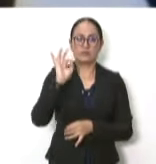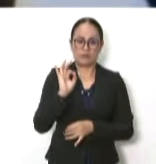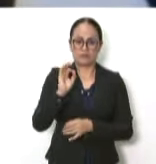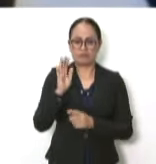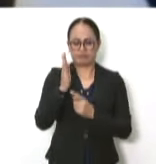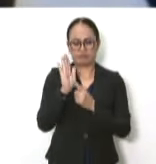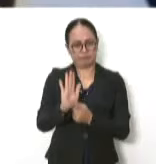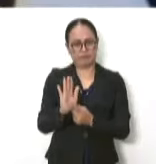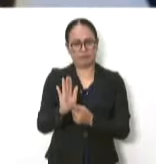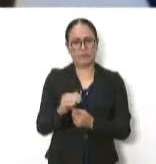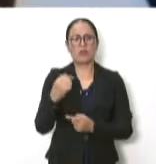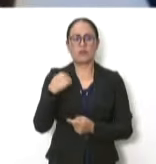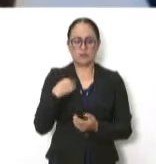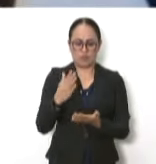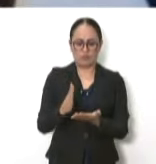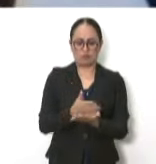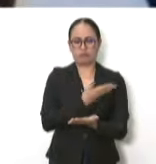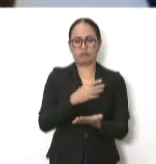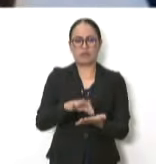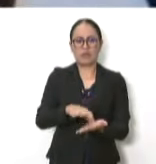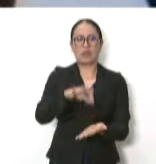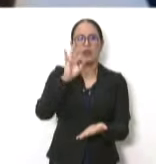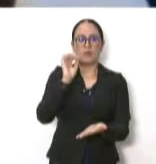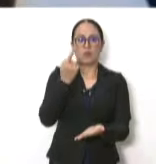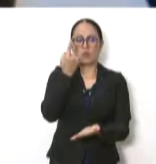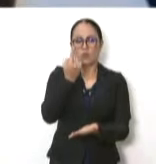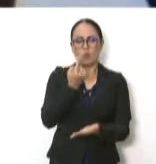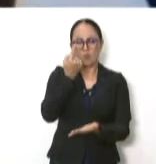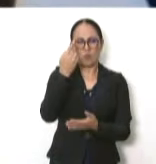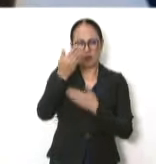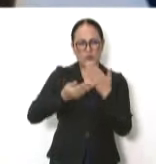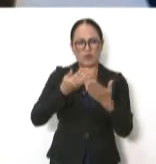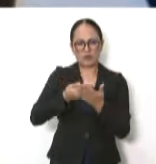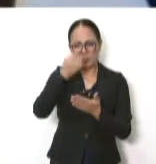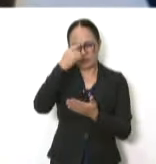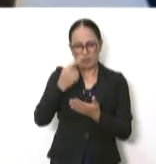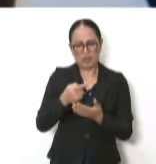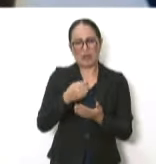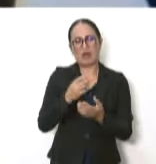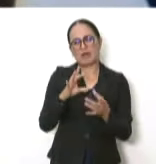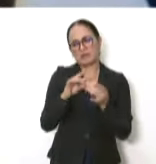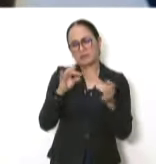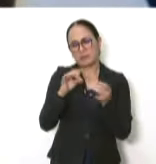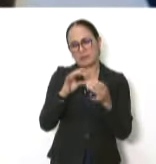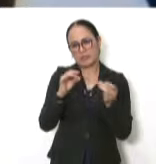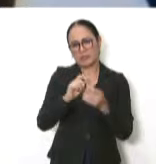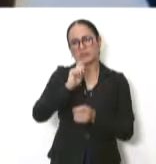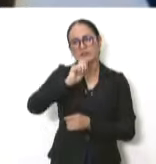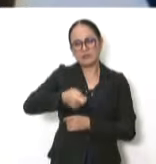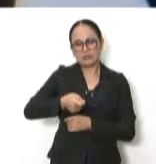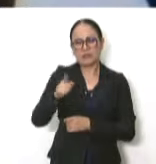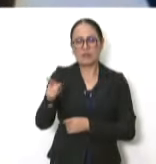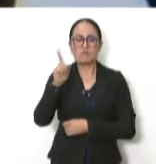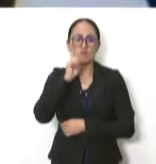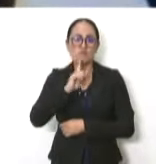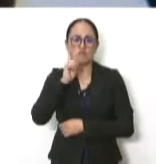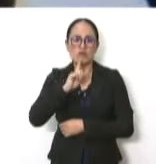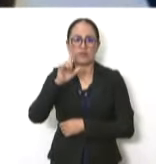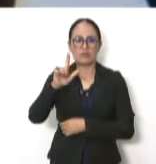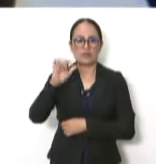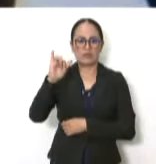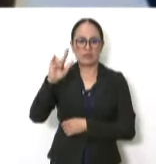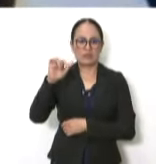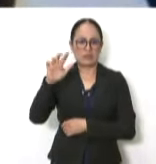permito informar que se ha separado un proyecto para su discusión y votación en lo individual, que es el siguiente. La comisionada Ibarra